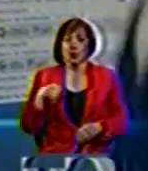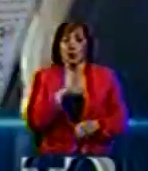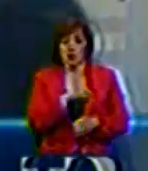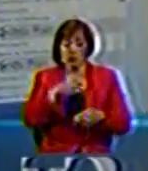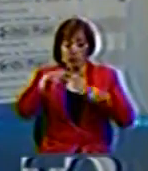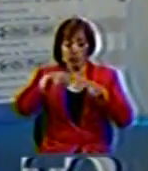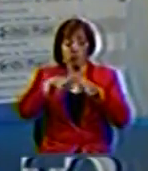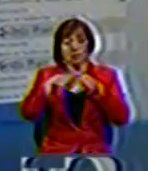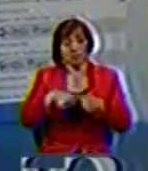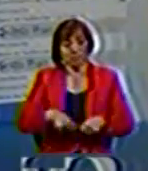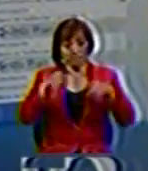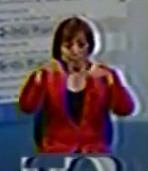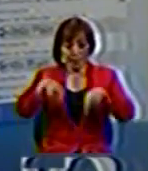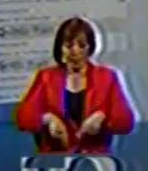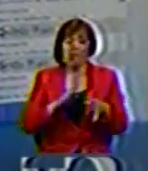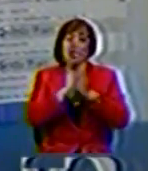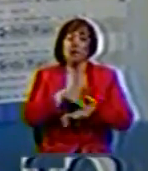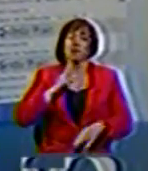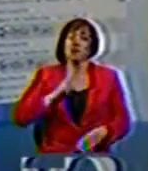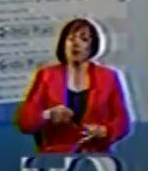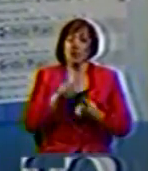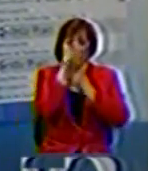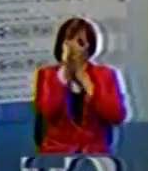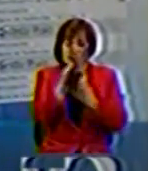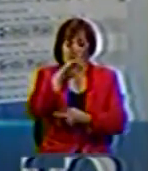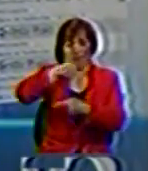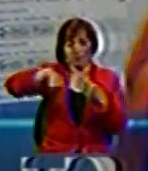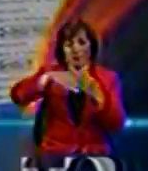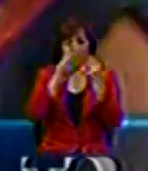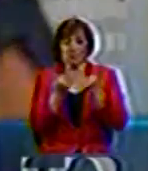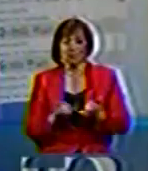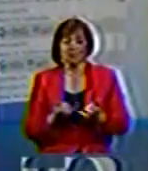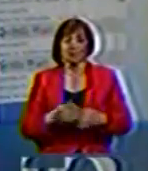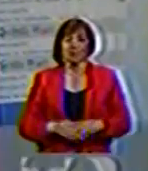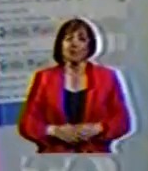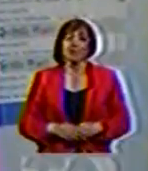permaneceremos aquí para darte más detalles. Regresamos contigo a estudio. Una buena tarde.